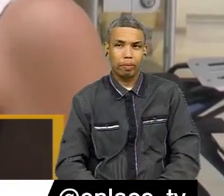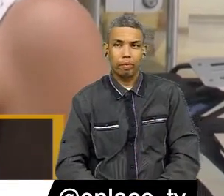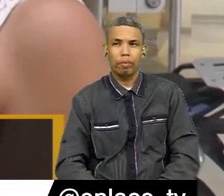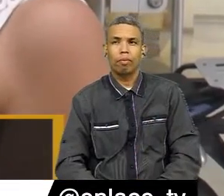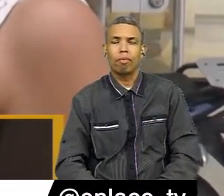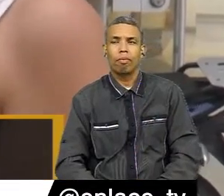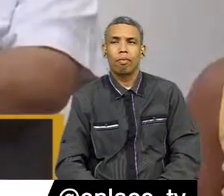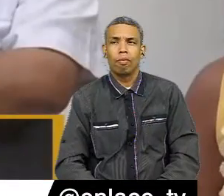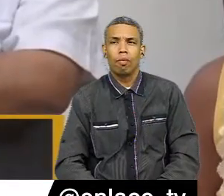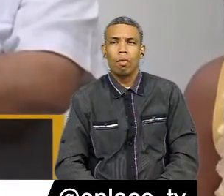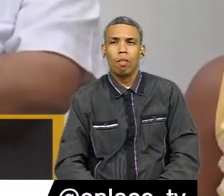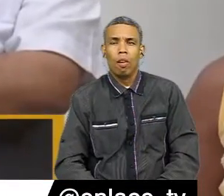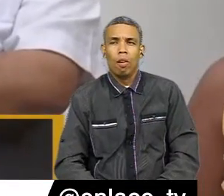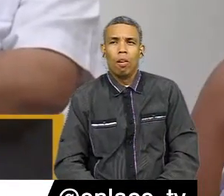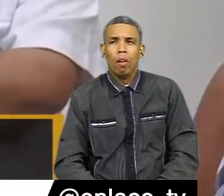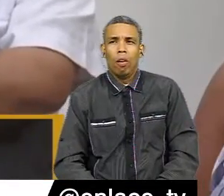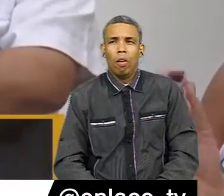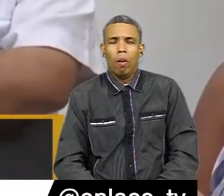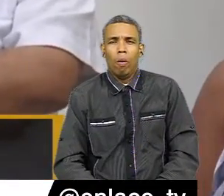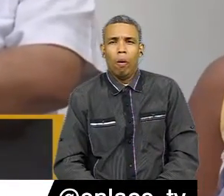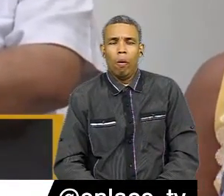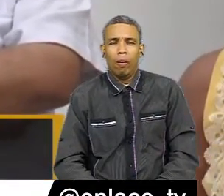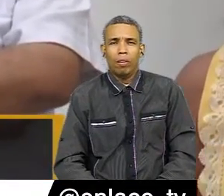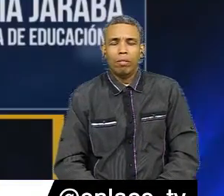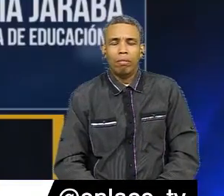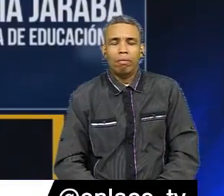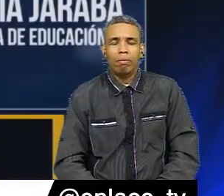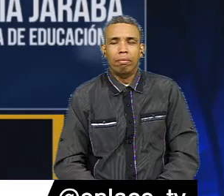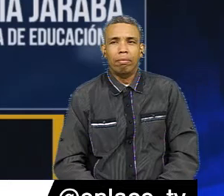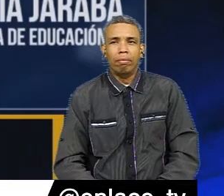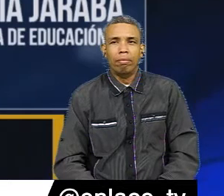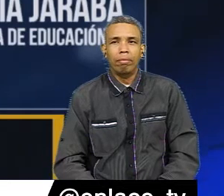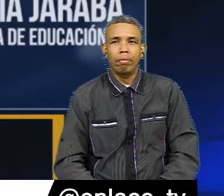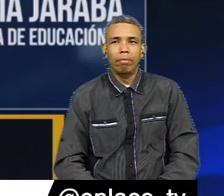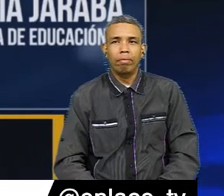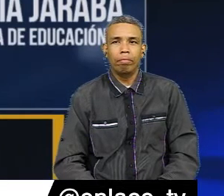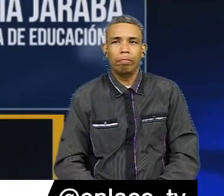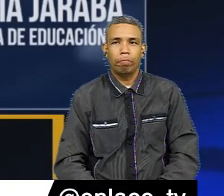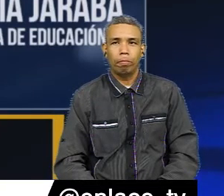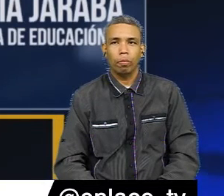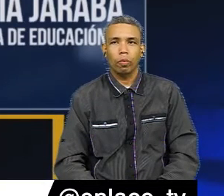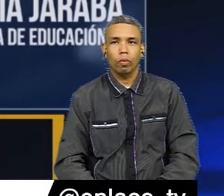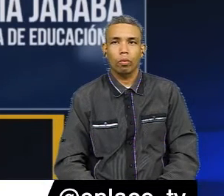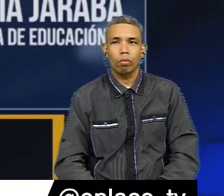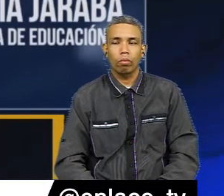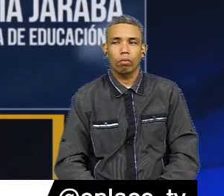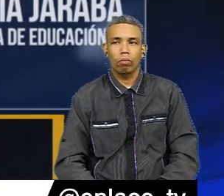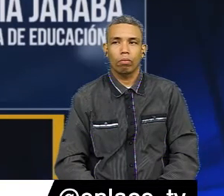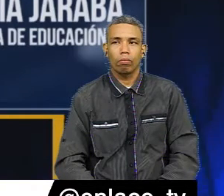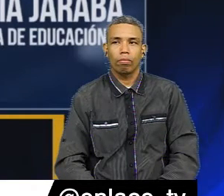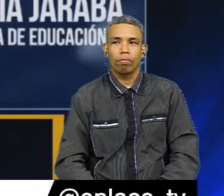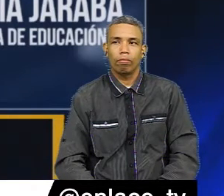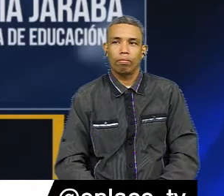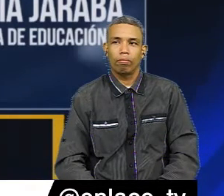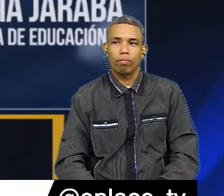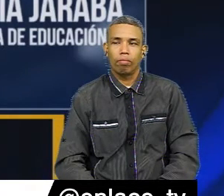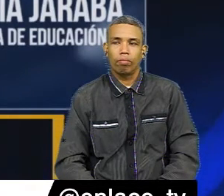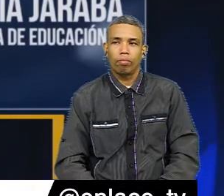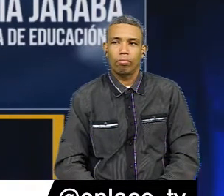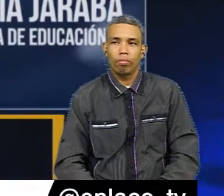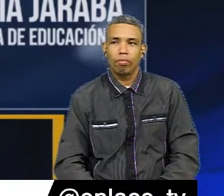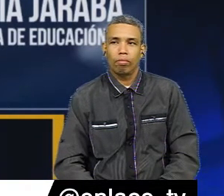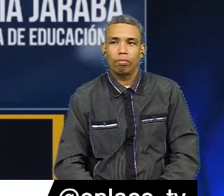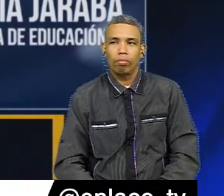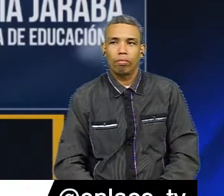Galán y Normal por el no pago de incentivos del Ministerio de Educación. Viernes estuvimos acá abriendo el espacio para escuchar a este